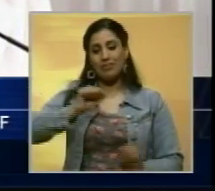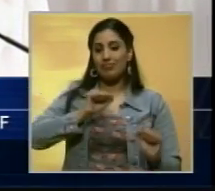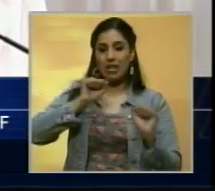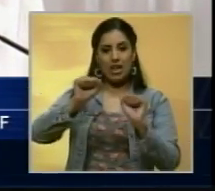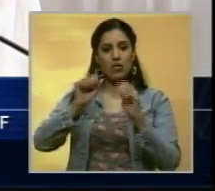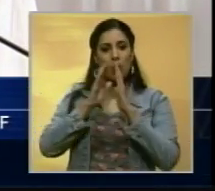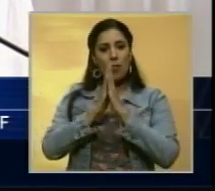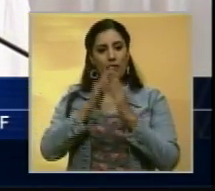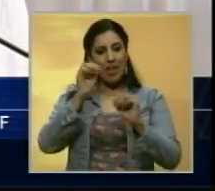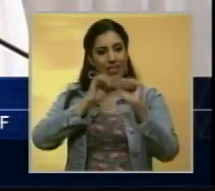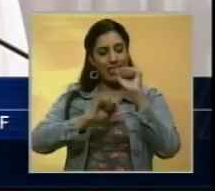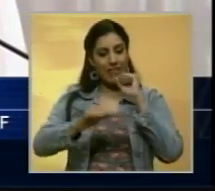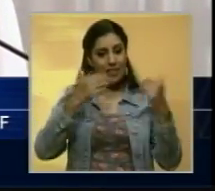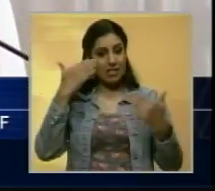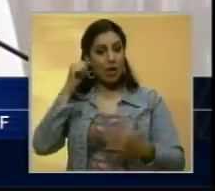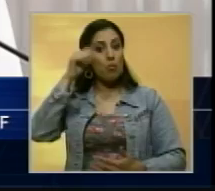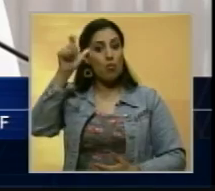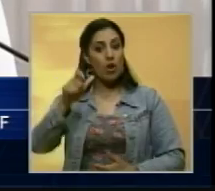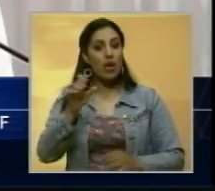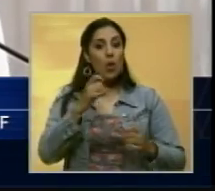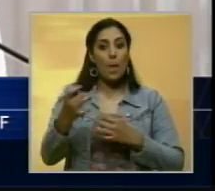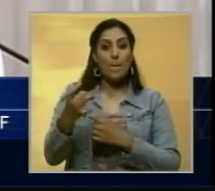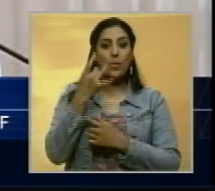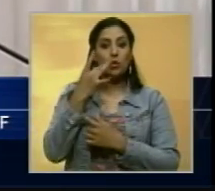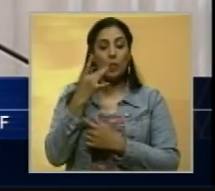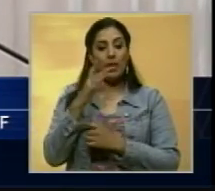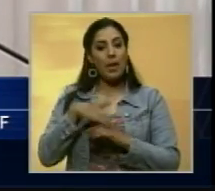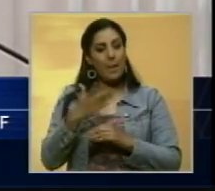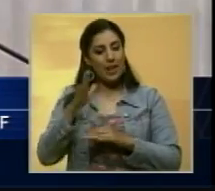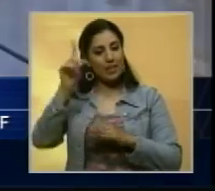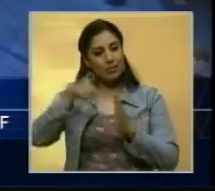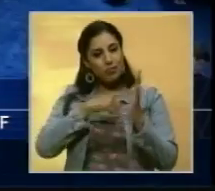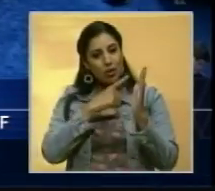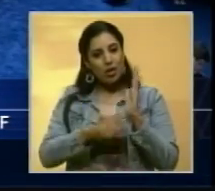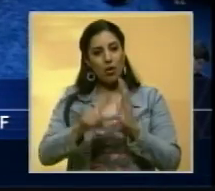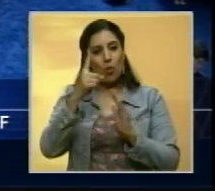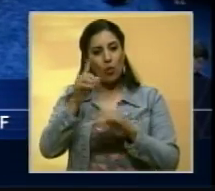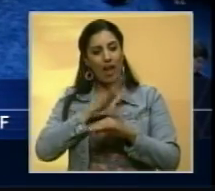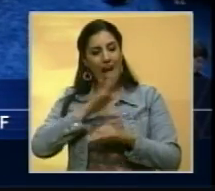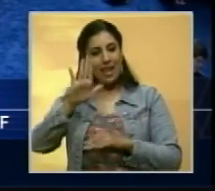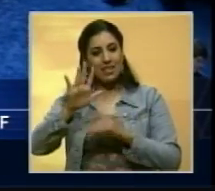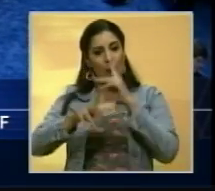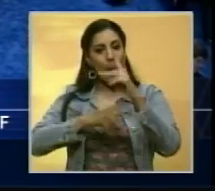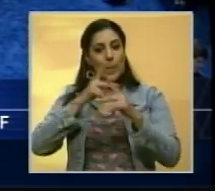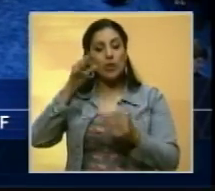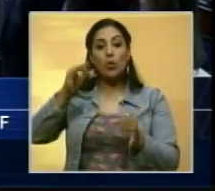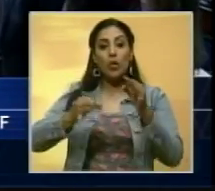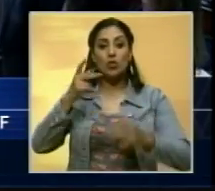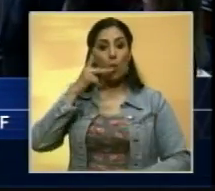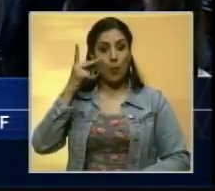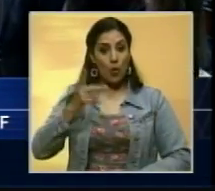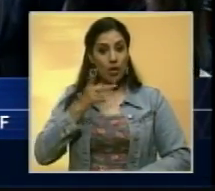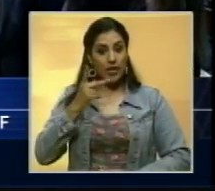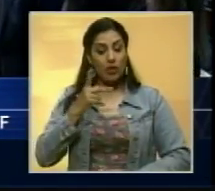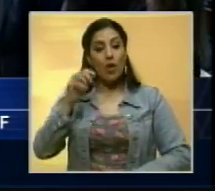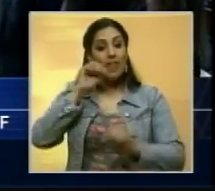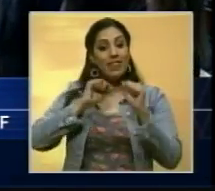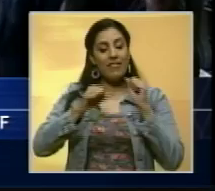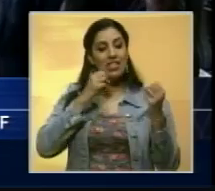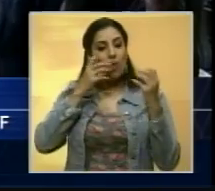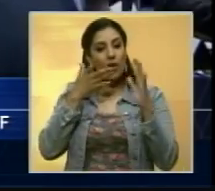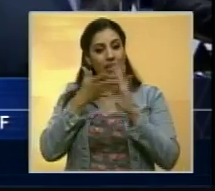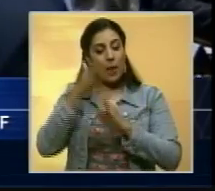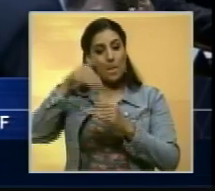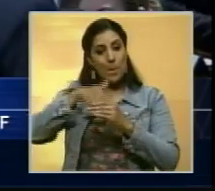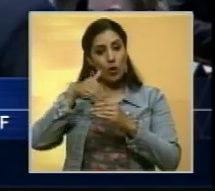el pedido de la defensa de la presidenta suspendida Dilma Rousseff para anular una de las etapas de su proceso de juicio político. La defensa señalaba